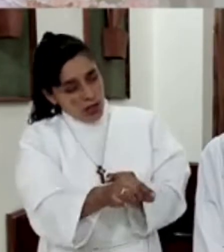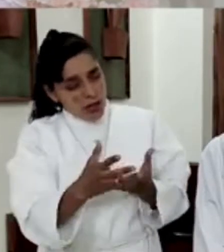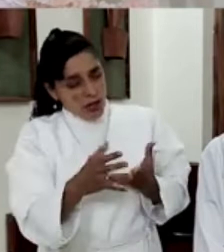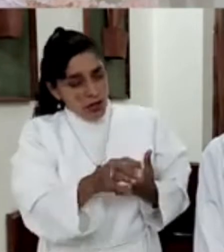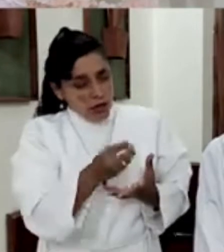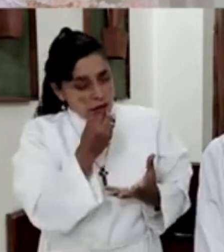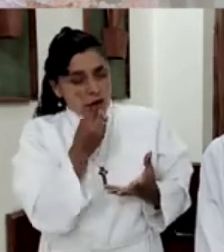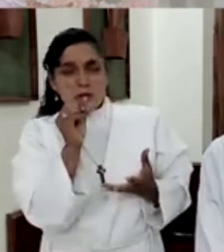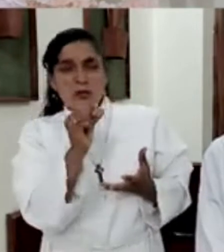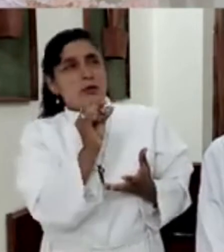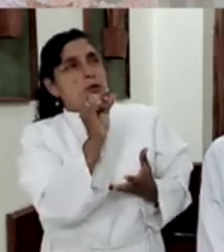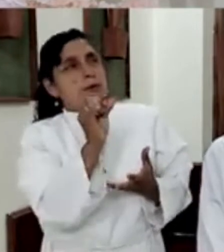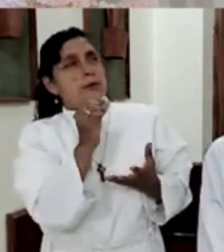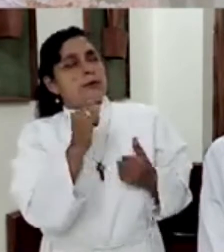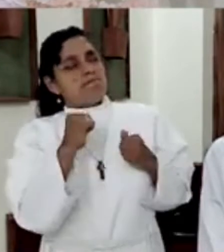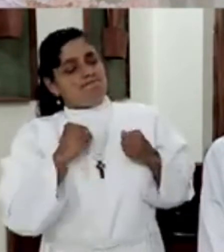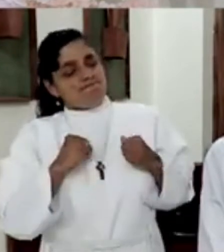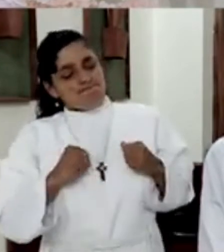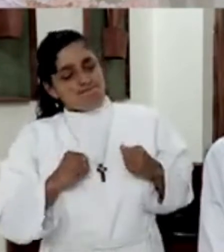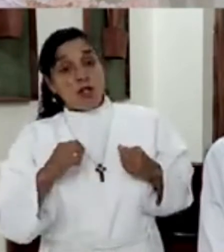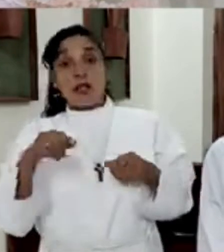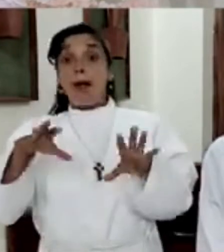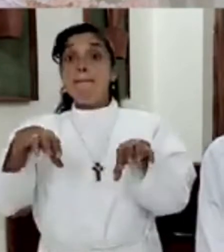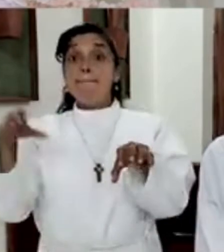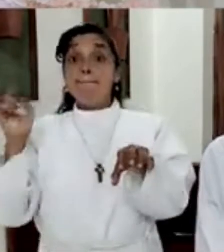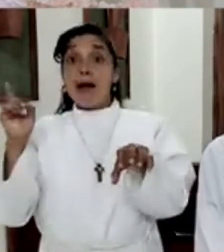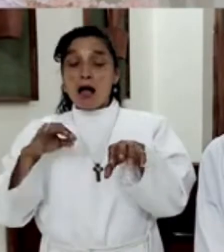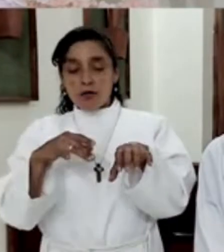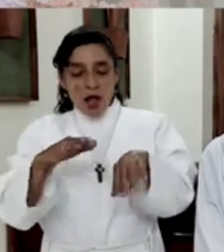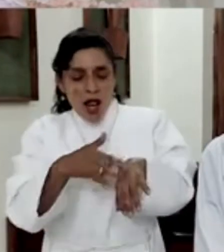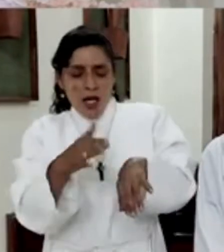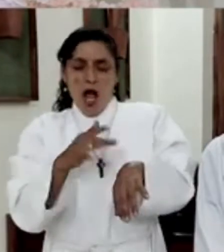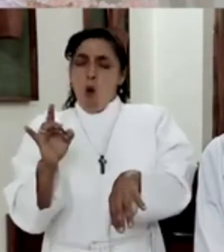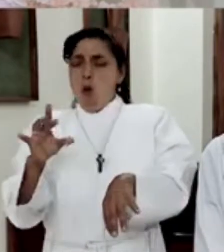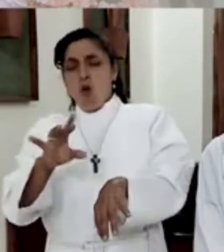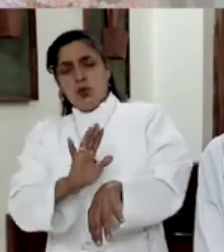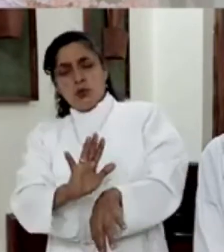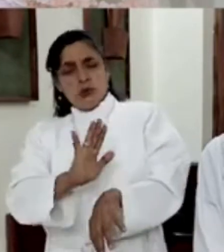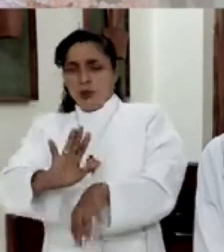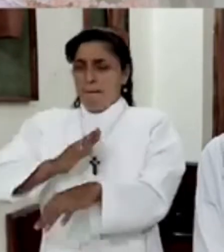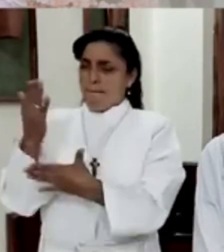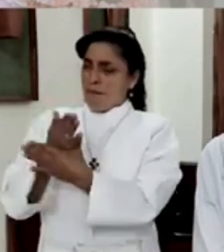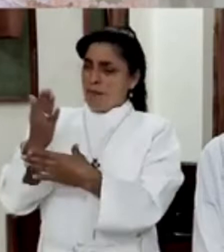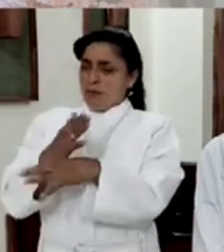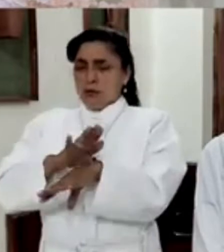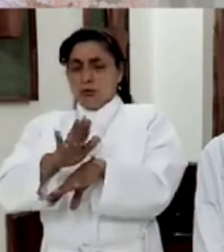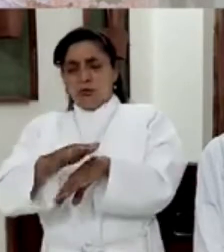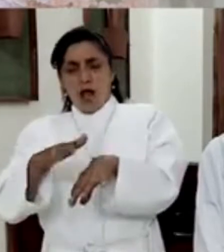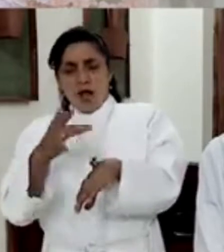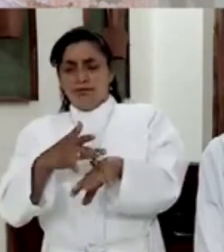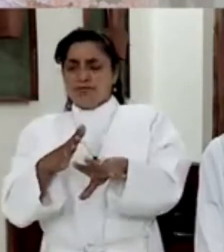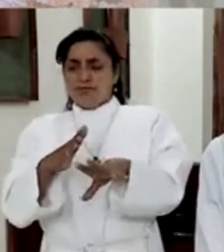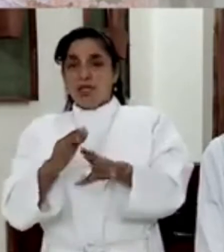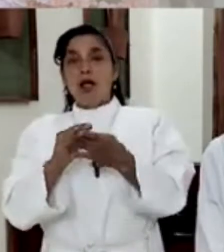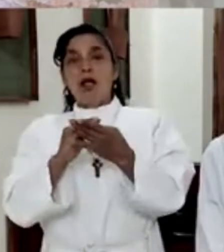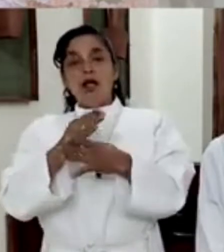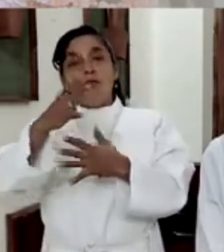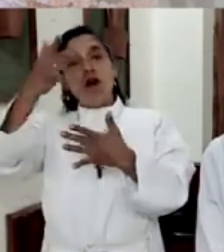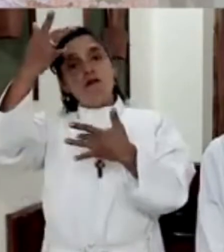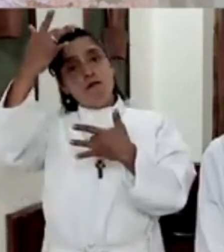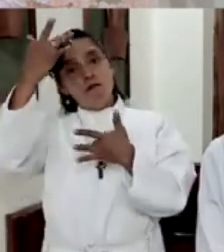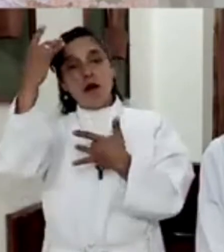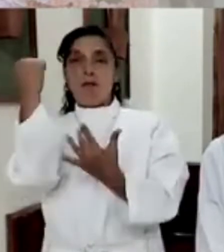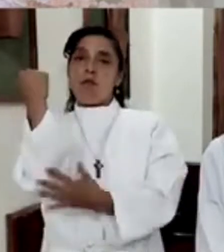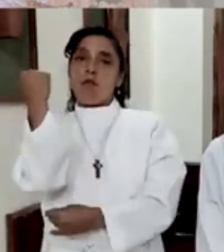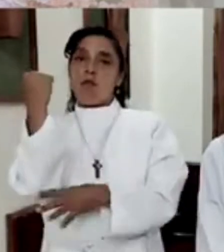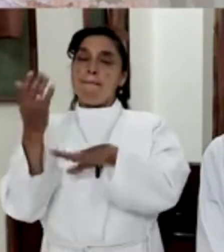se acercaban a lamerle las llagas. Sucedió pues que murió el mendigo,